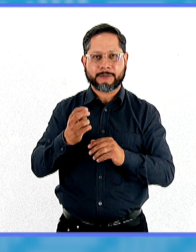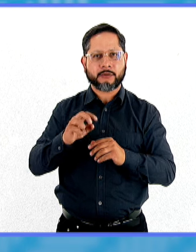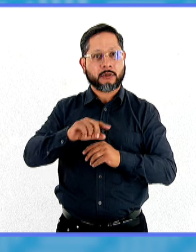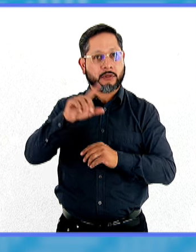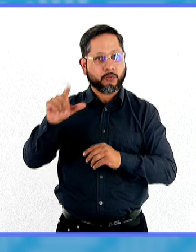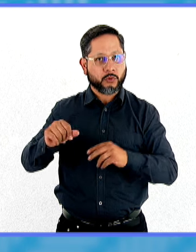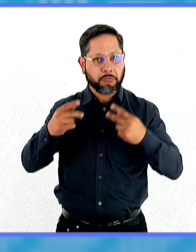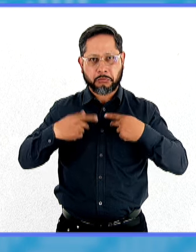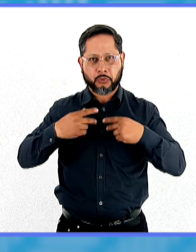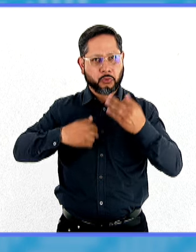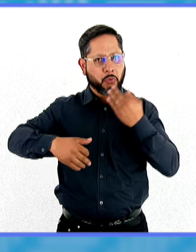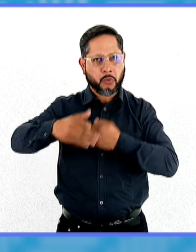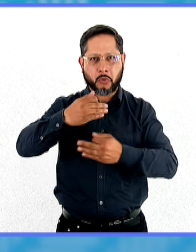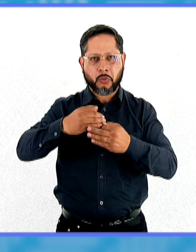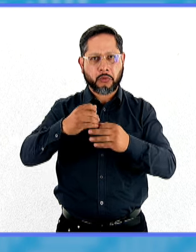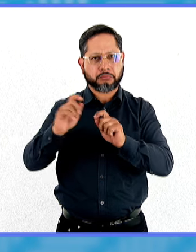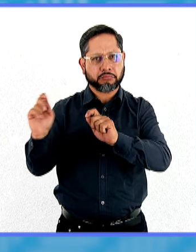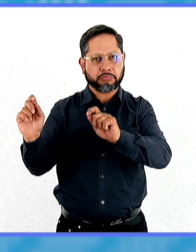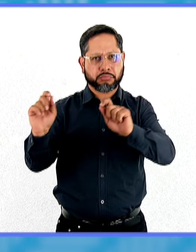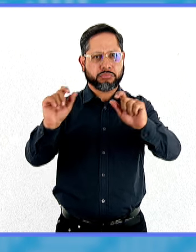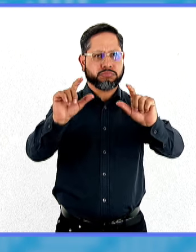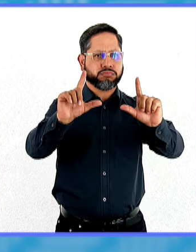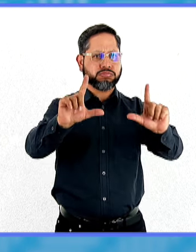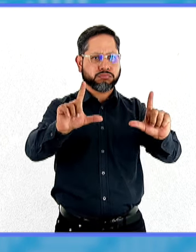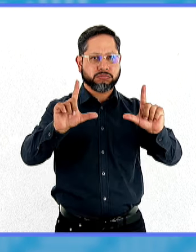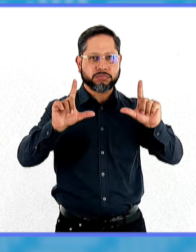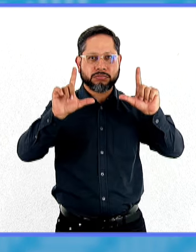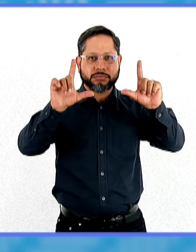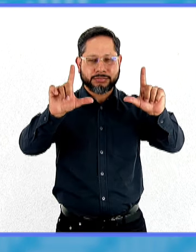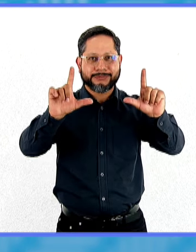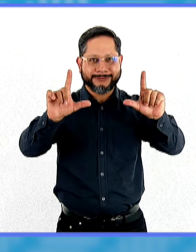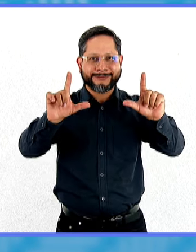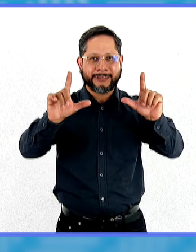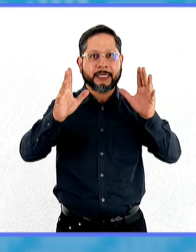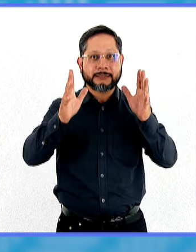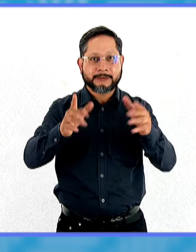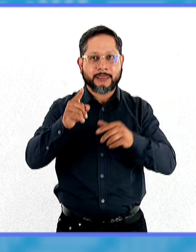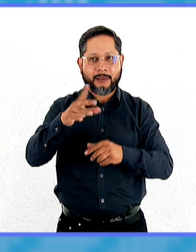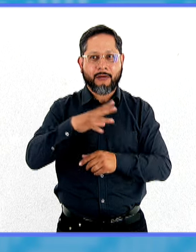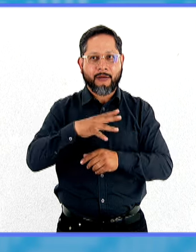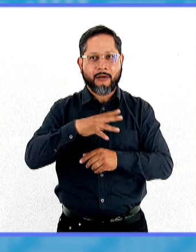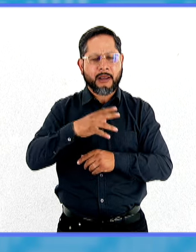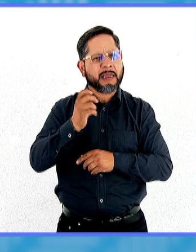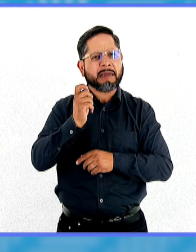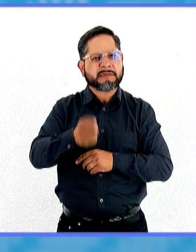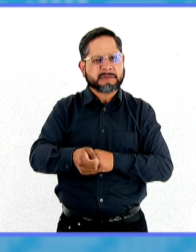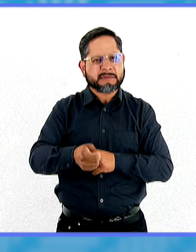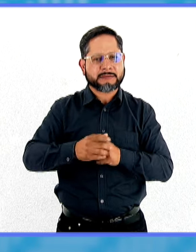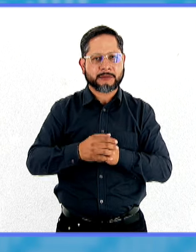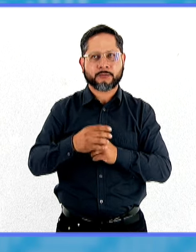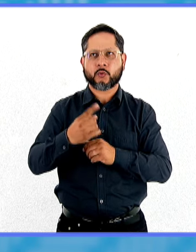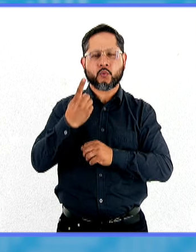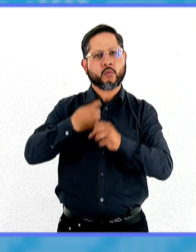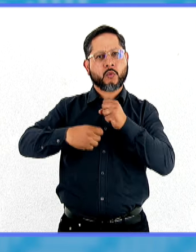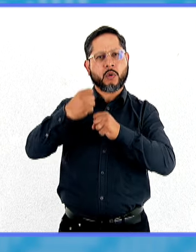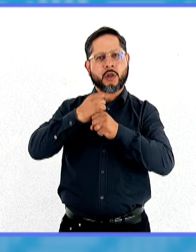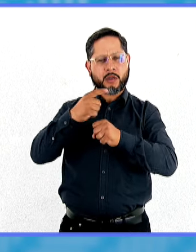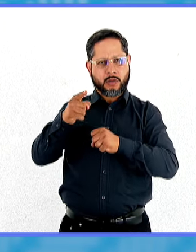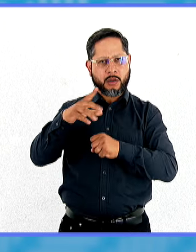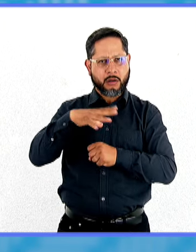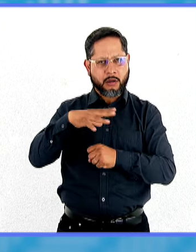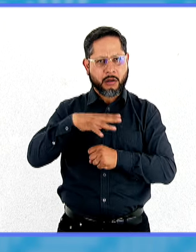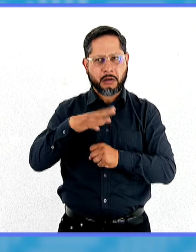todo público a través de un visualizador el visualizador que ya tiene funcionando desde el año pasado con